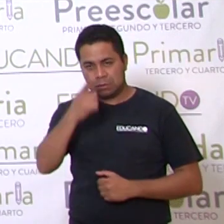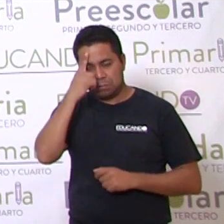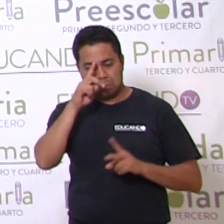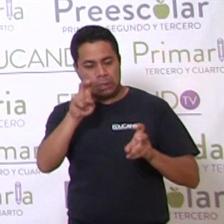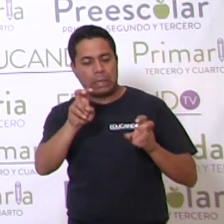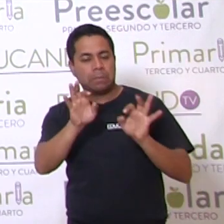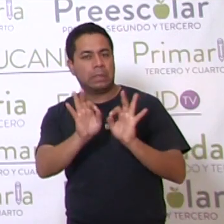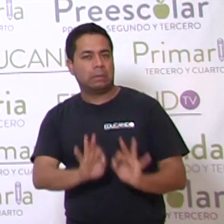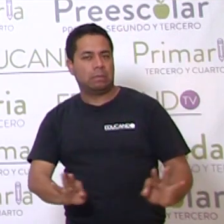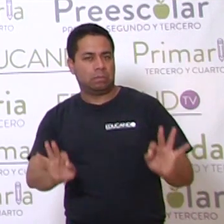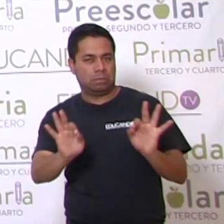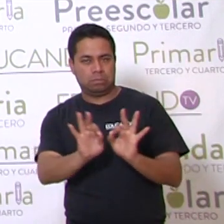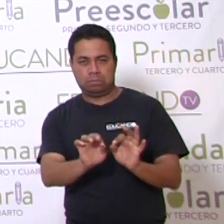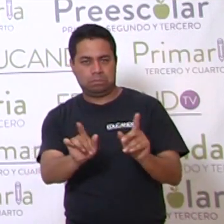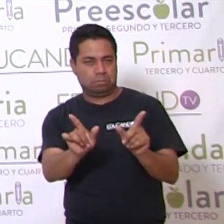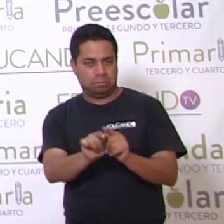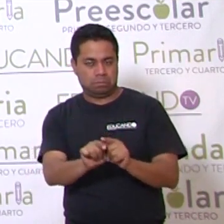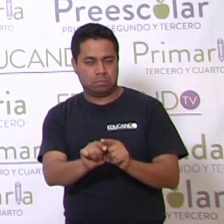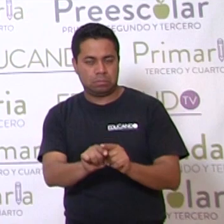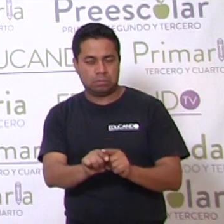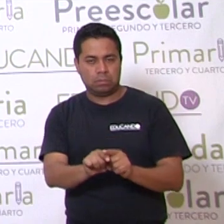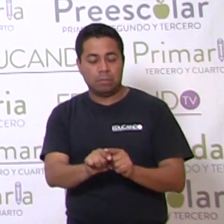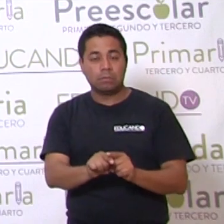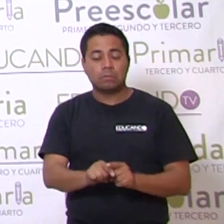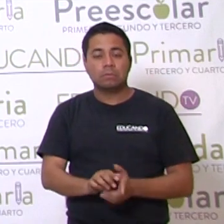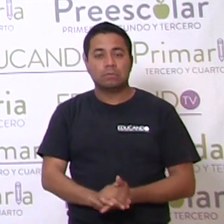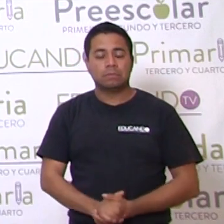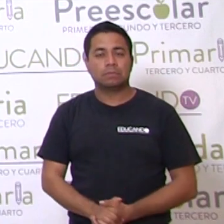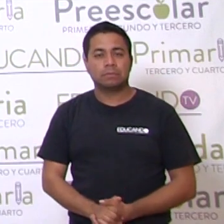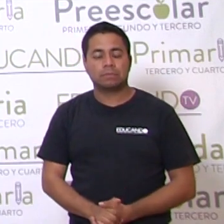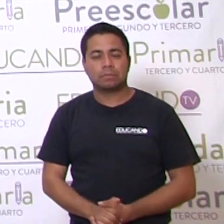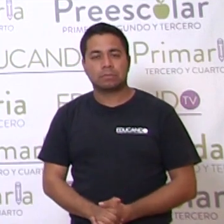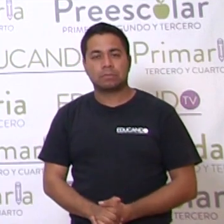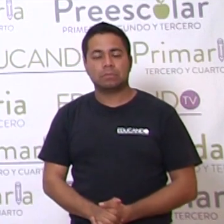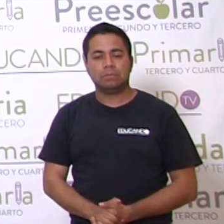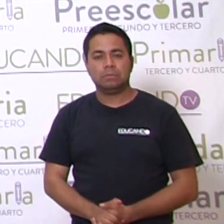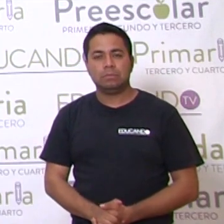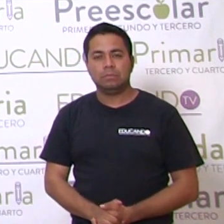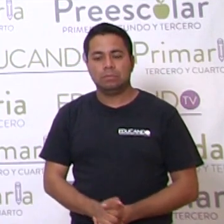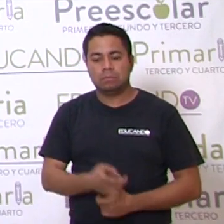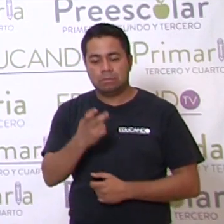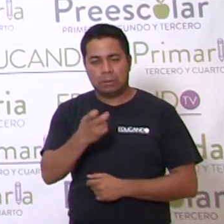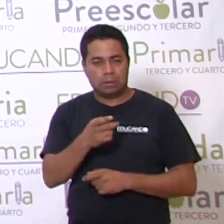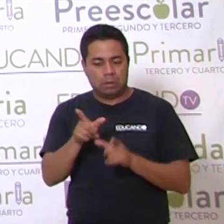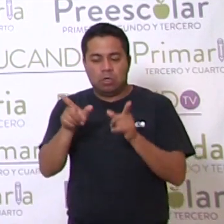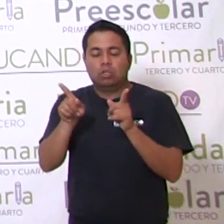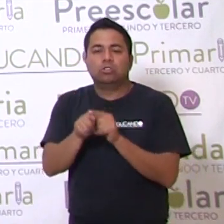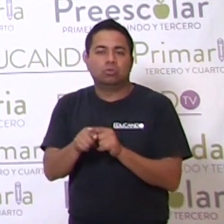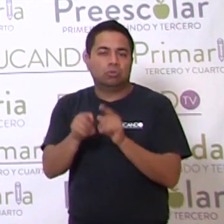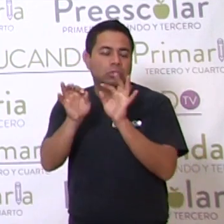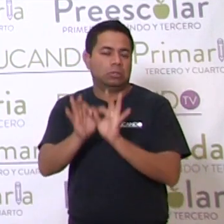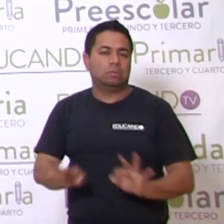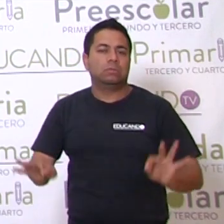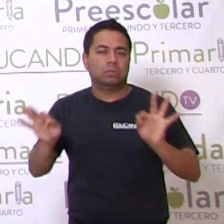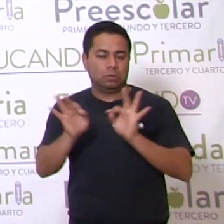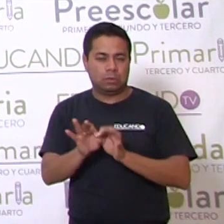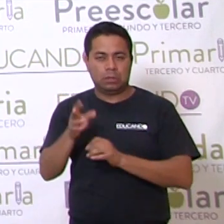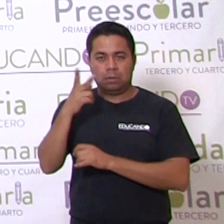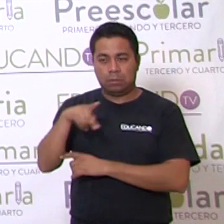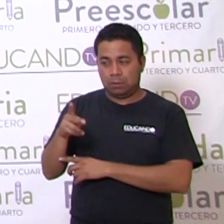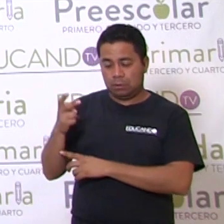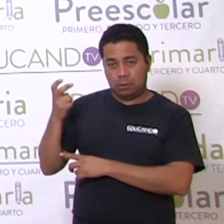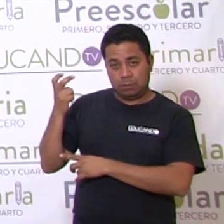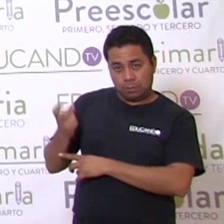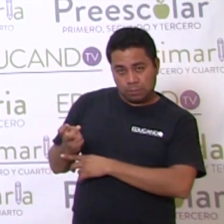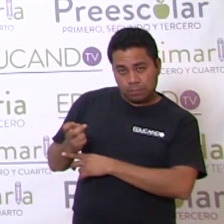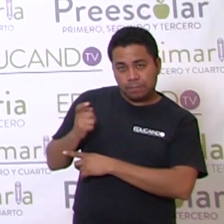importante. ¿Bien? Simple y sencillamente hablamos de lo que es importante, pero esto